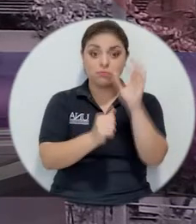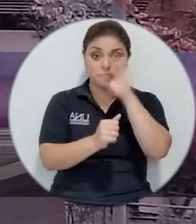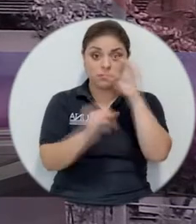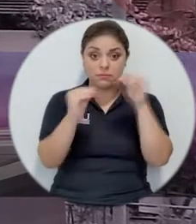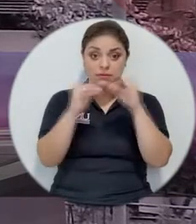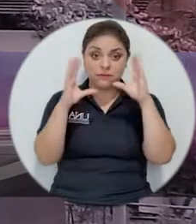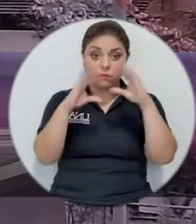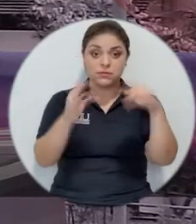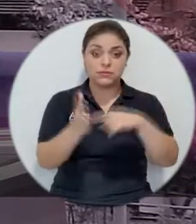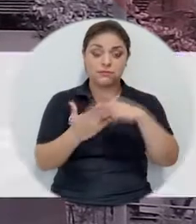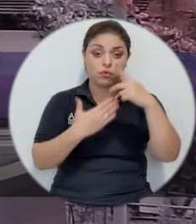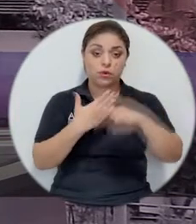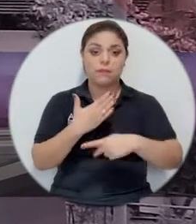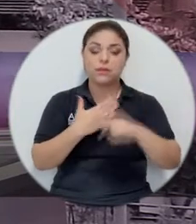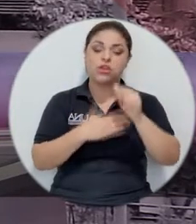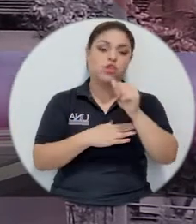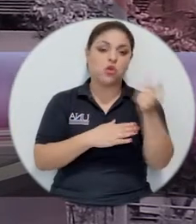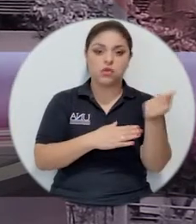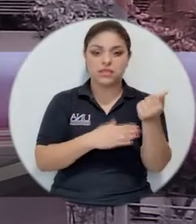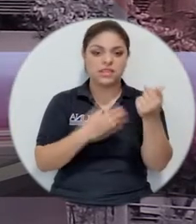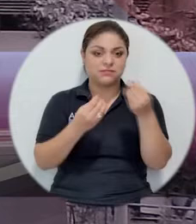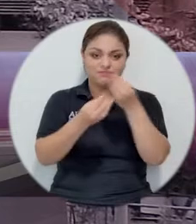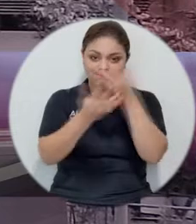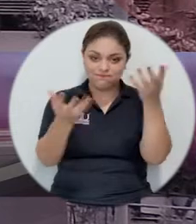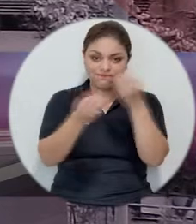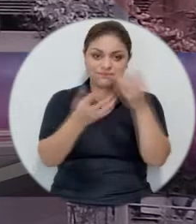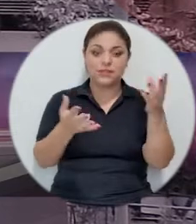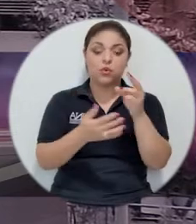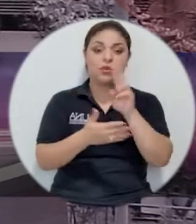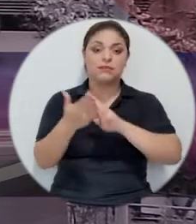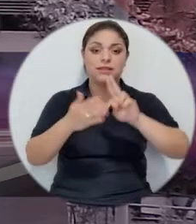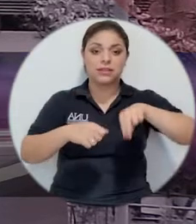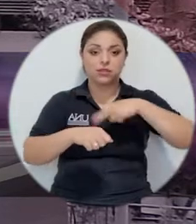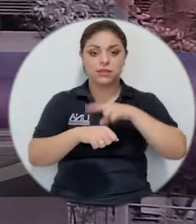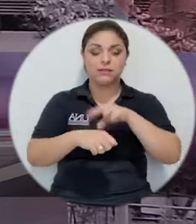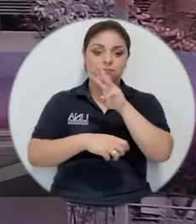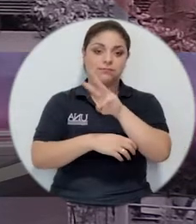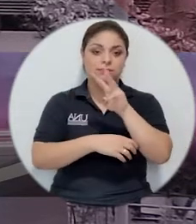más información sobre este programa y otras divulgaciones de la Universidad Nacional en